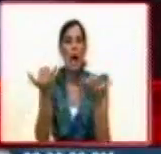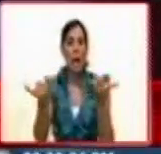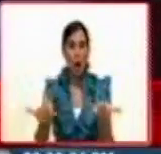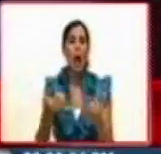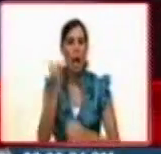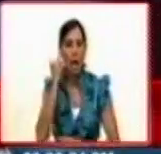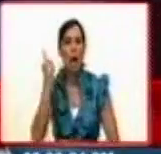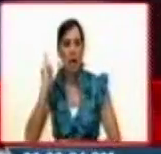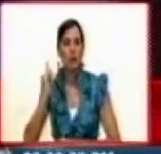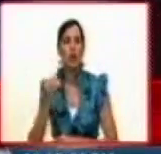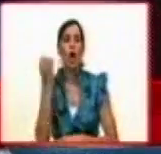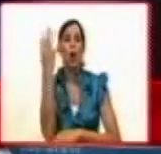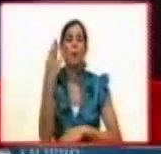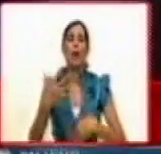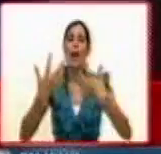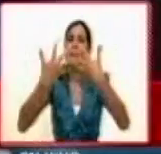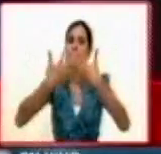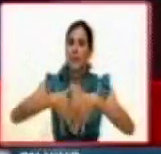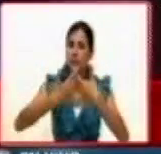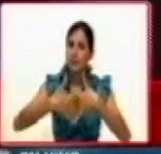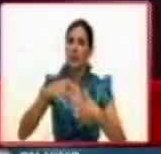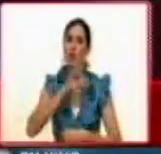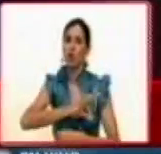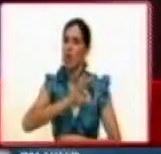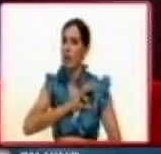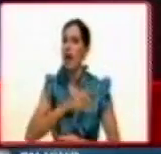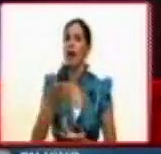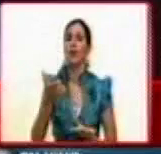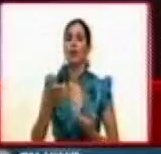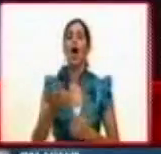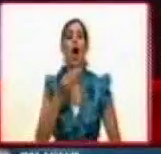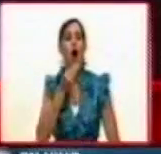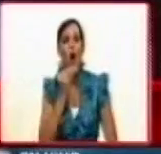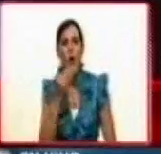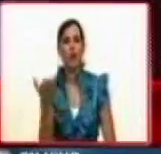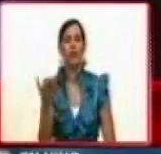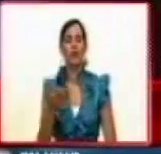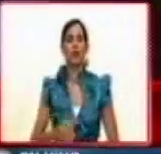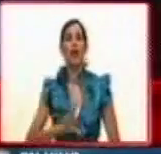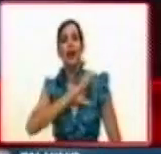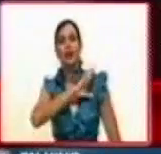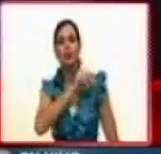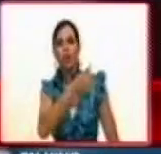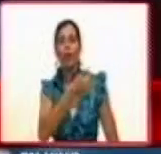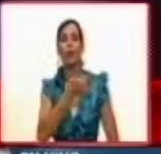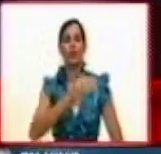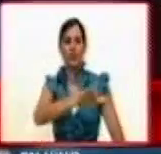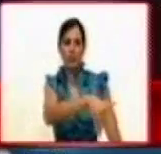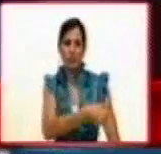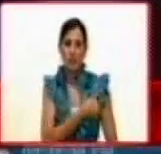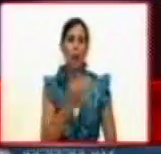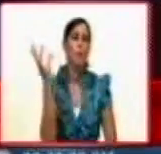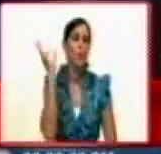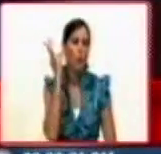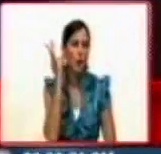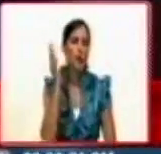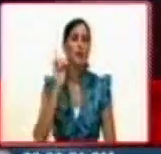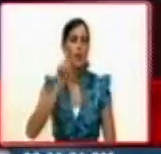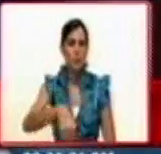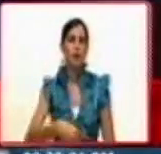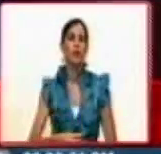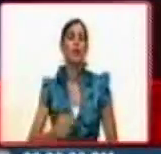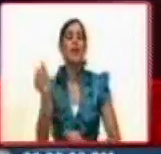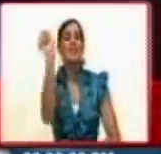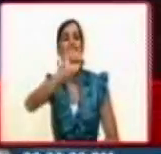de las cumbres empresarial, de la sociedad civil, de los jóvenes, de los rectores de universidades, de las mujeres y